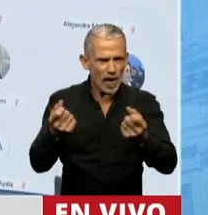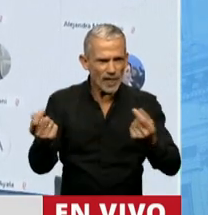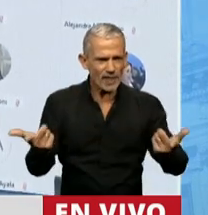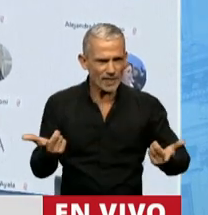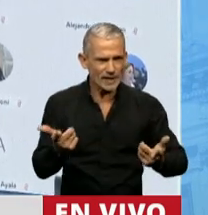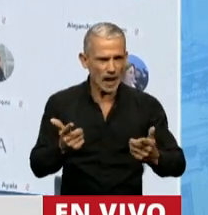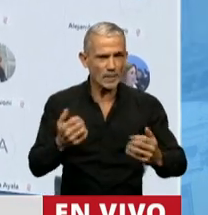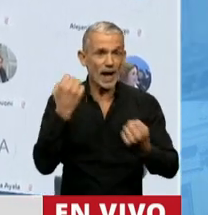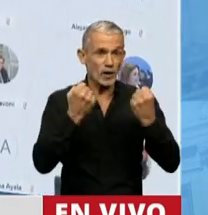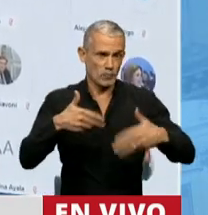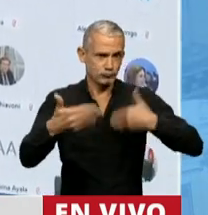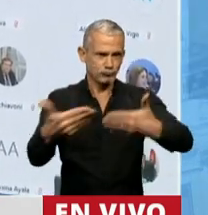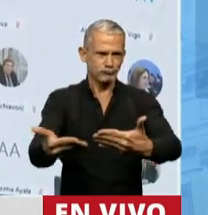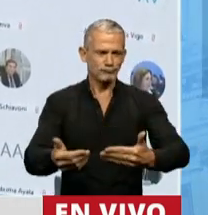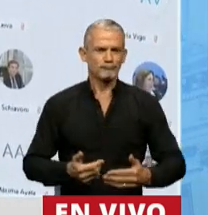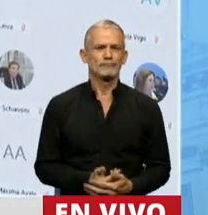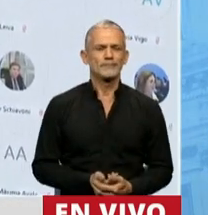generen crecimiento de la economía.